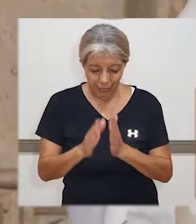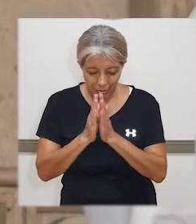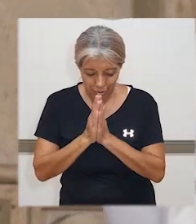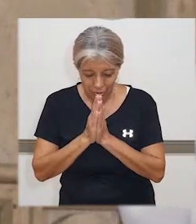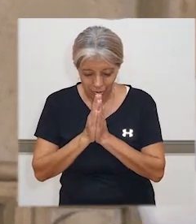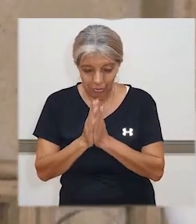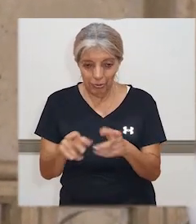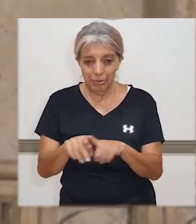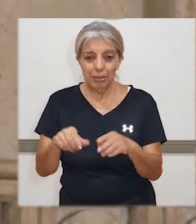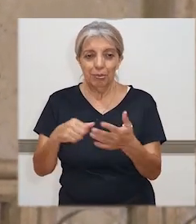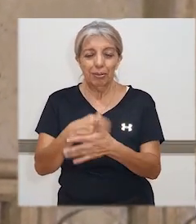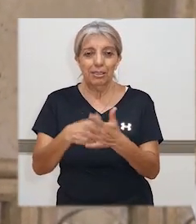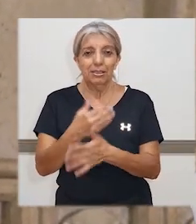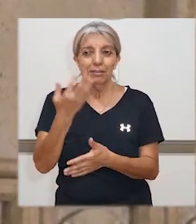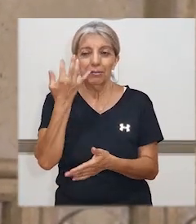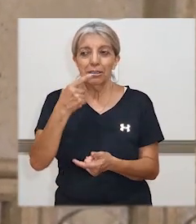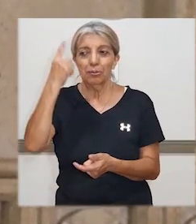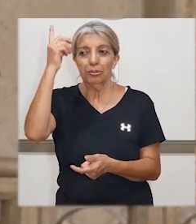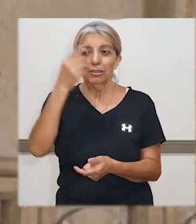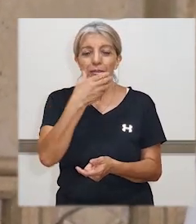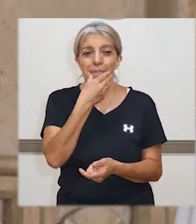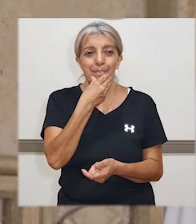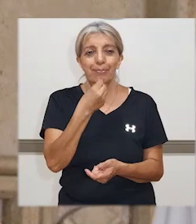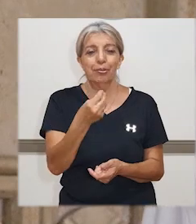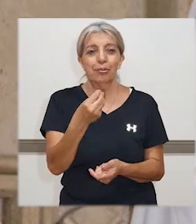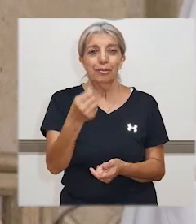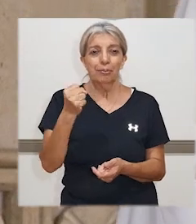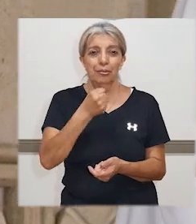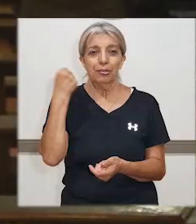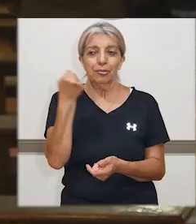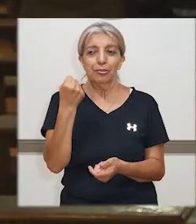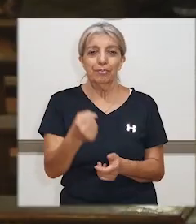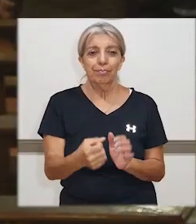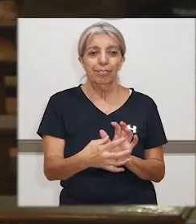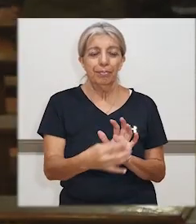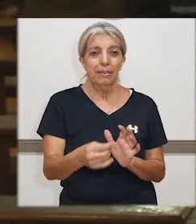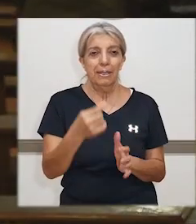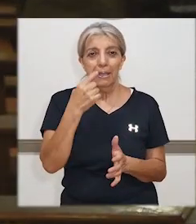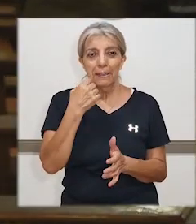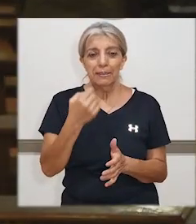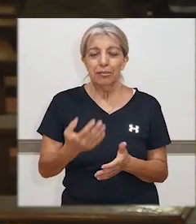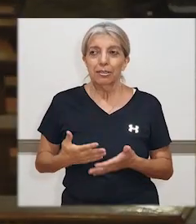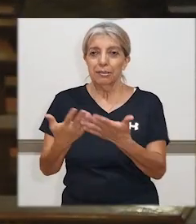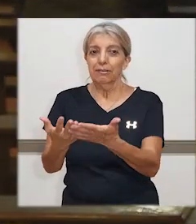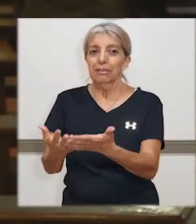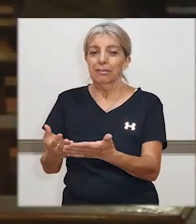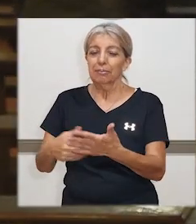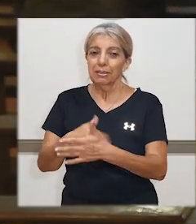Hermanos, para que este sacrificio nuestro sea agradable a Dios Padre Todopoderoso. El Señor reciba de tus